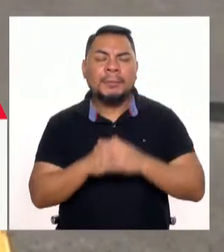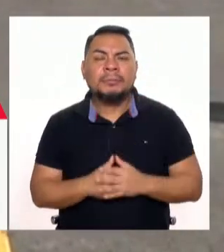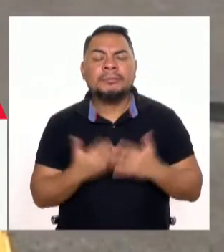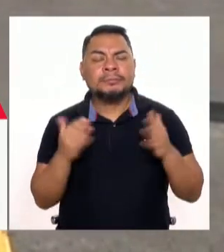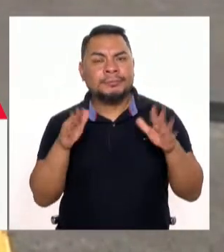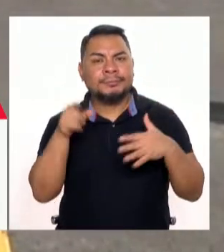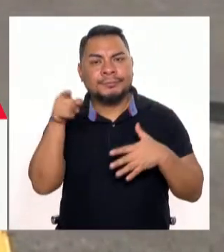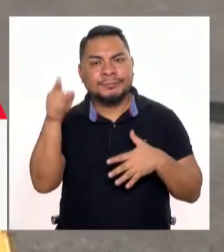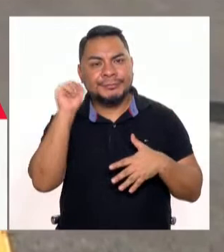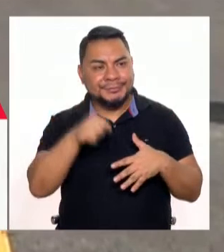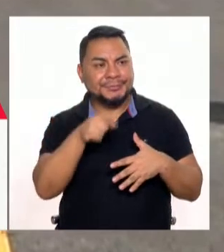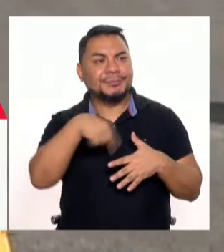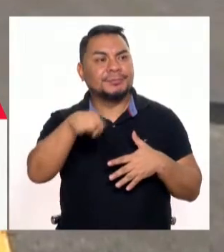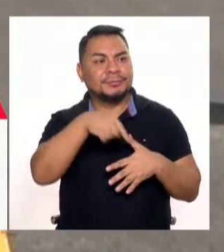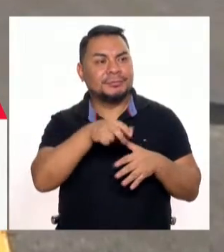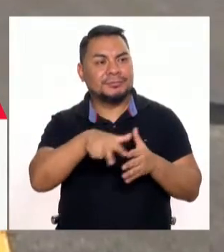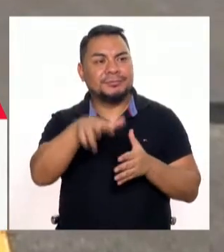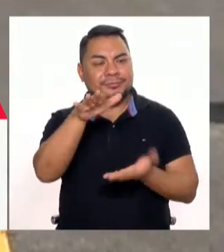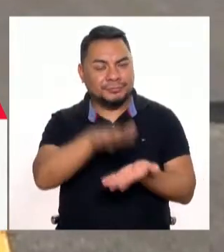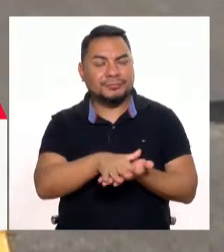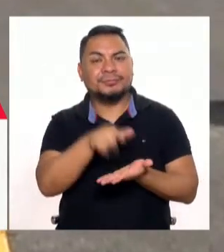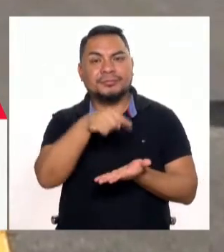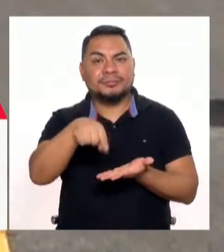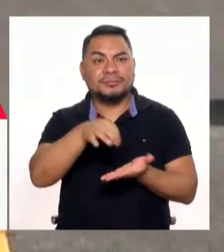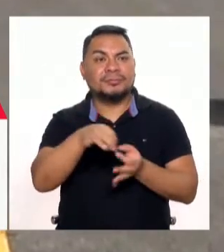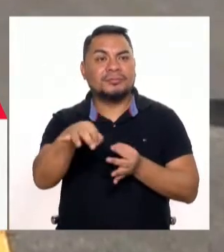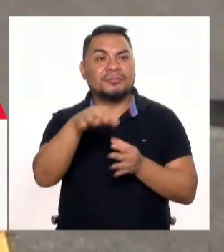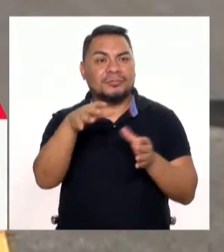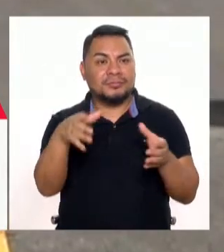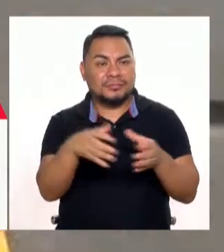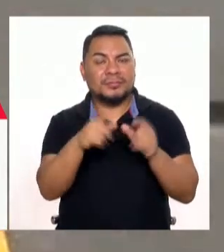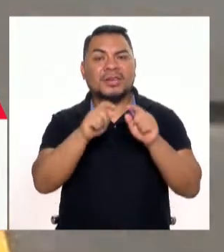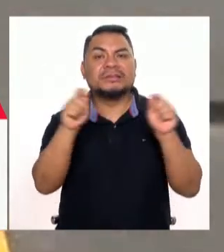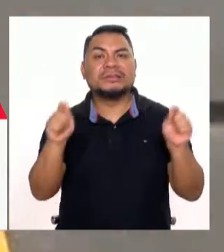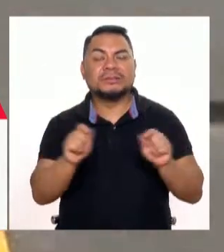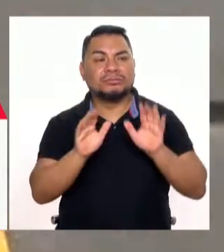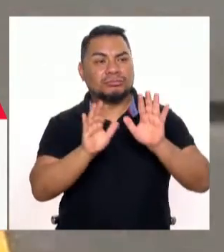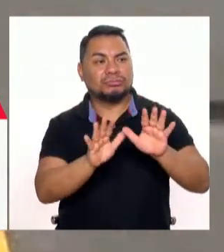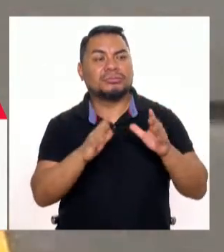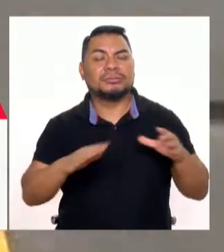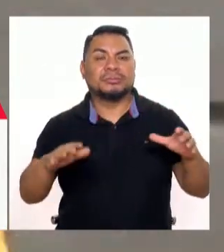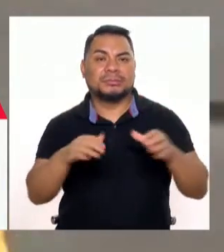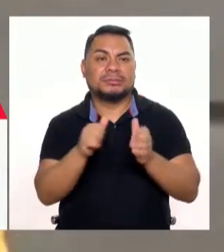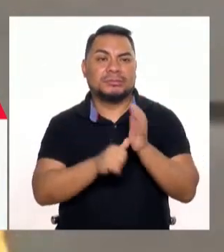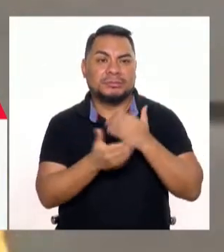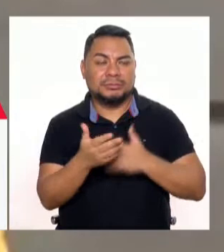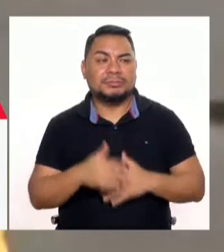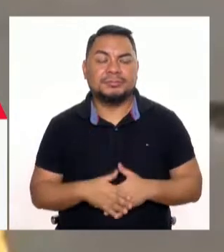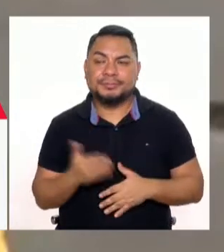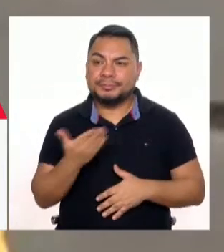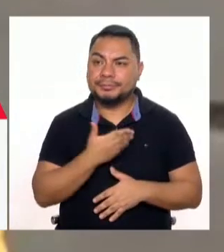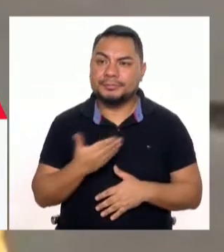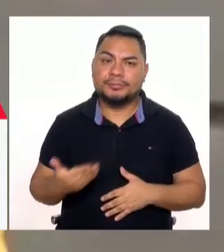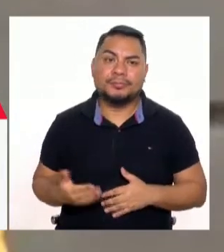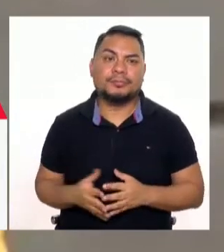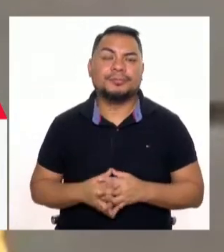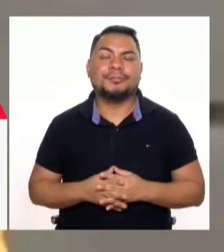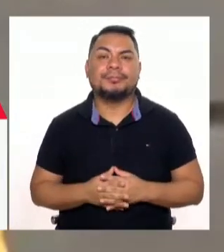quieren su provincialización hay que hacerle su provisión a nuestro queridos hermanos presidenta